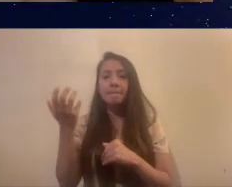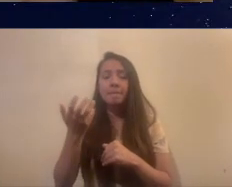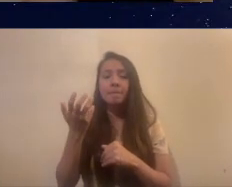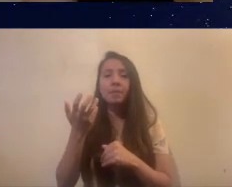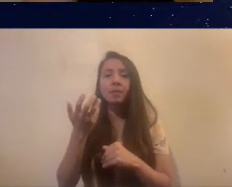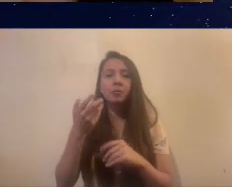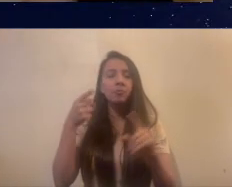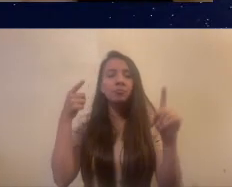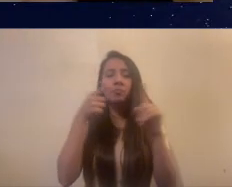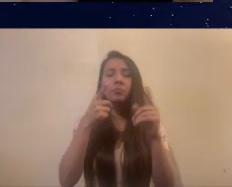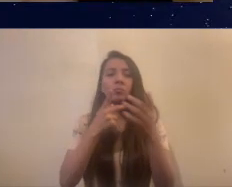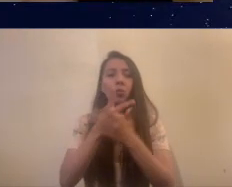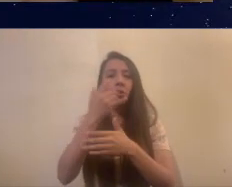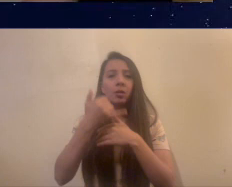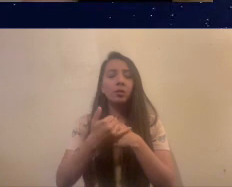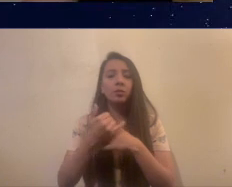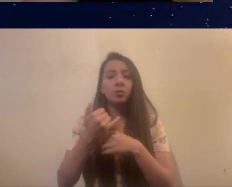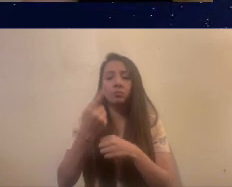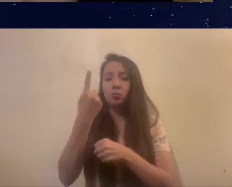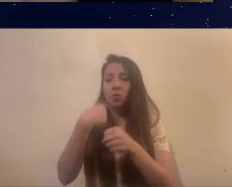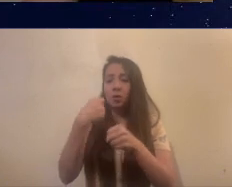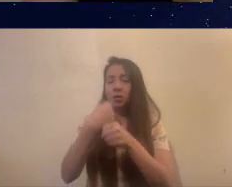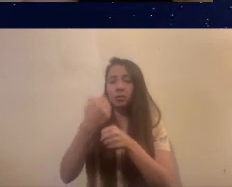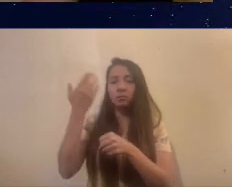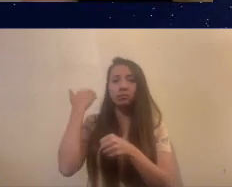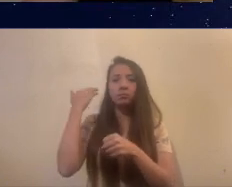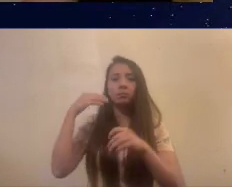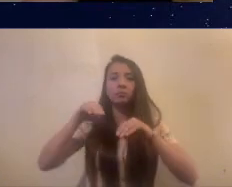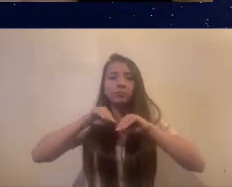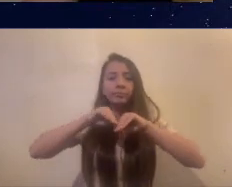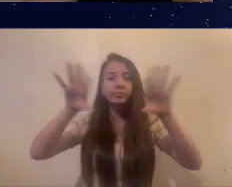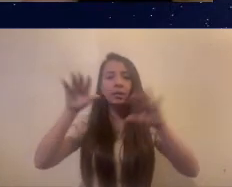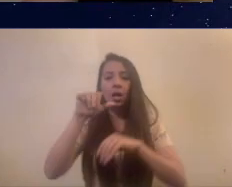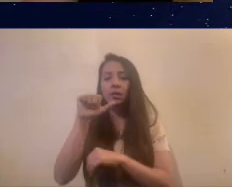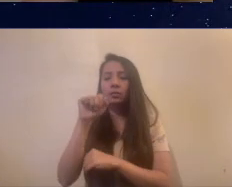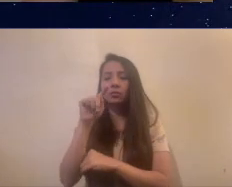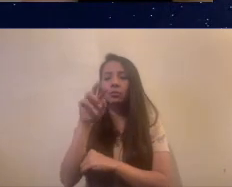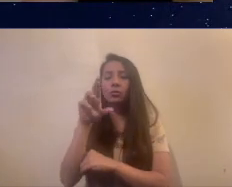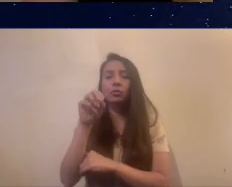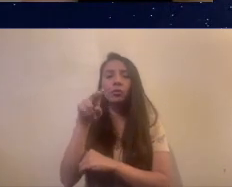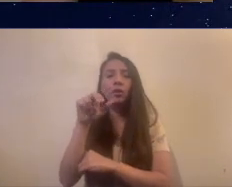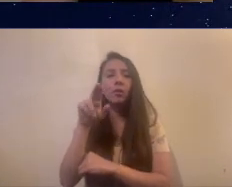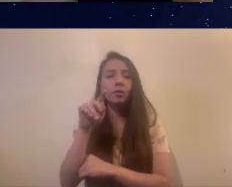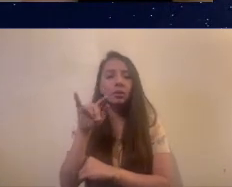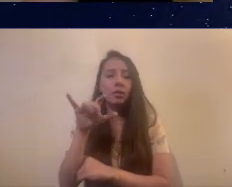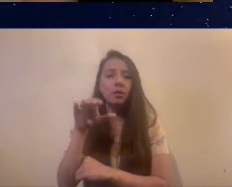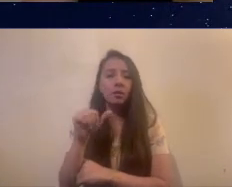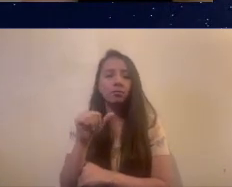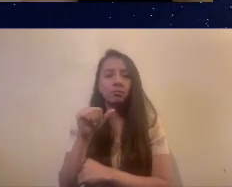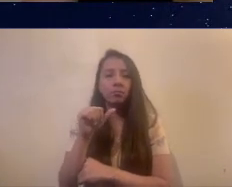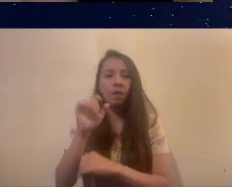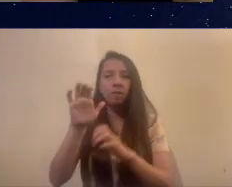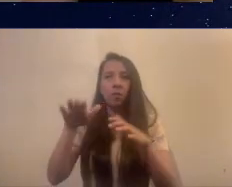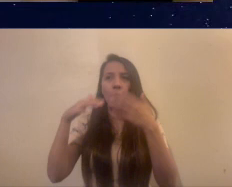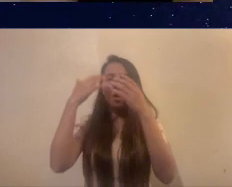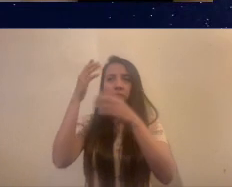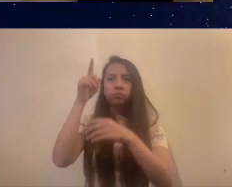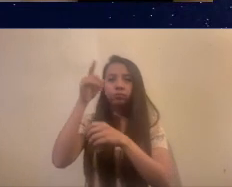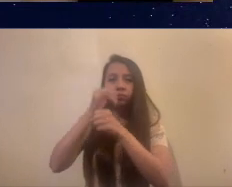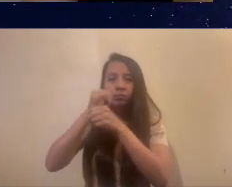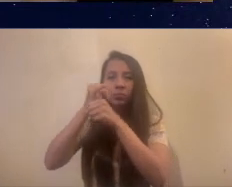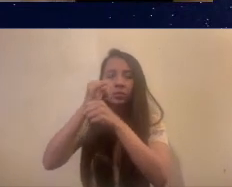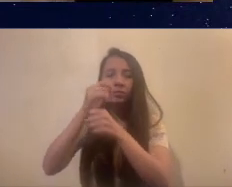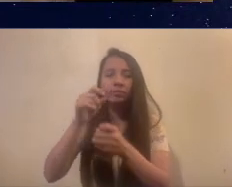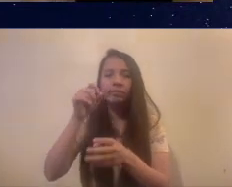en un proyecto que fue publicado el año pasado en Astronáutica, donde se estudiaron semillas